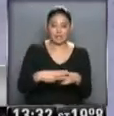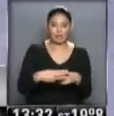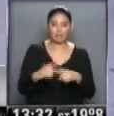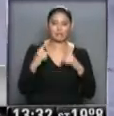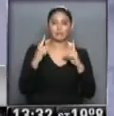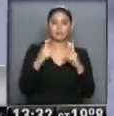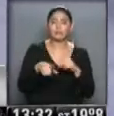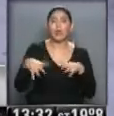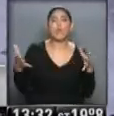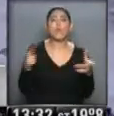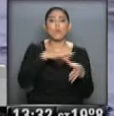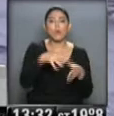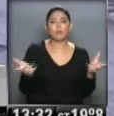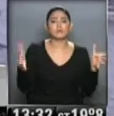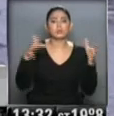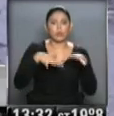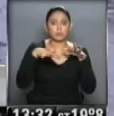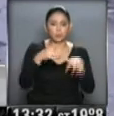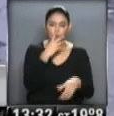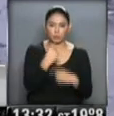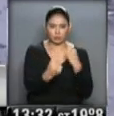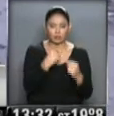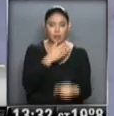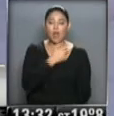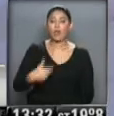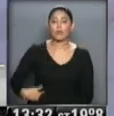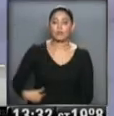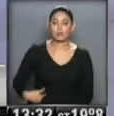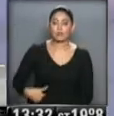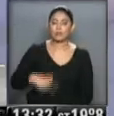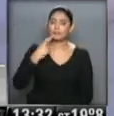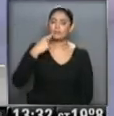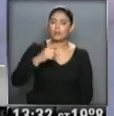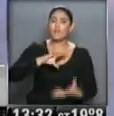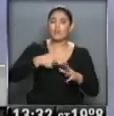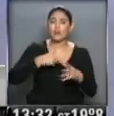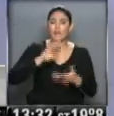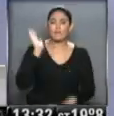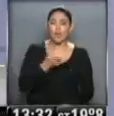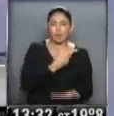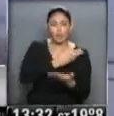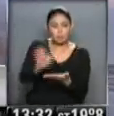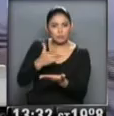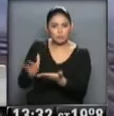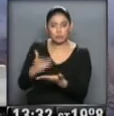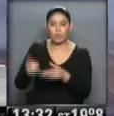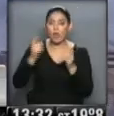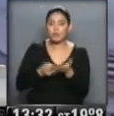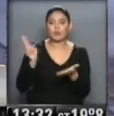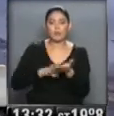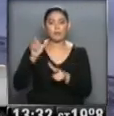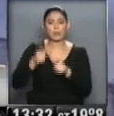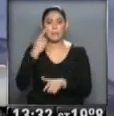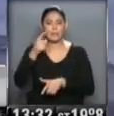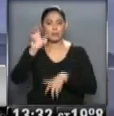siendo el centro de protestas en ese país. A pesar de que el gobierno dispuso un violento desalojo, miles de manifestantes volvieron a